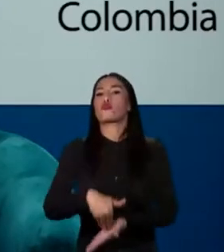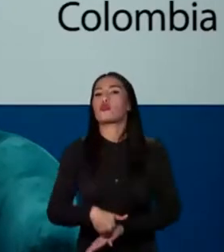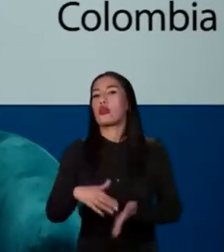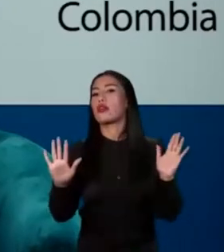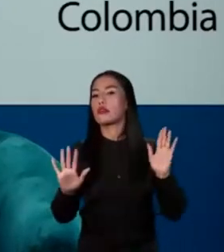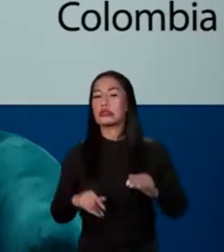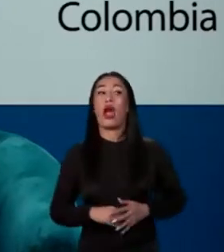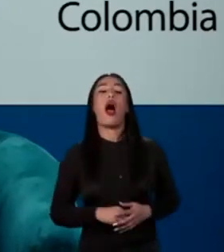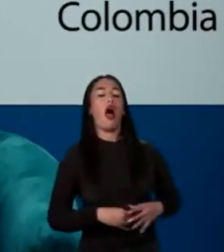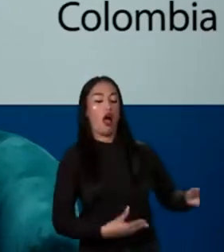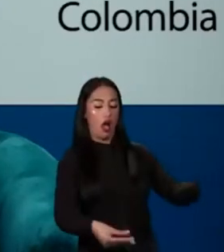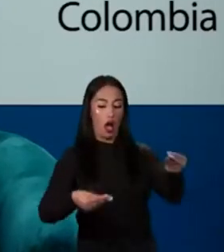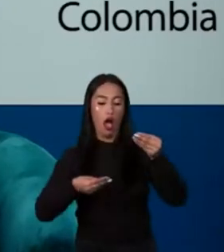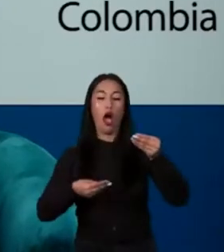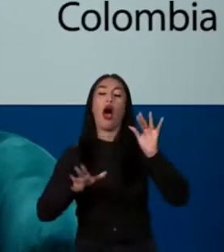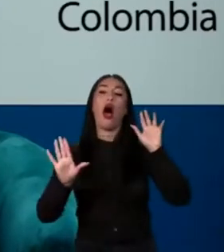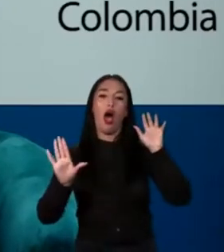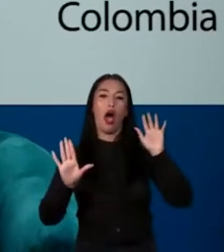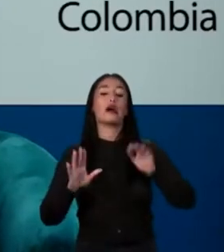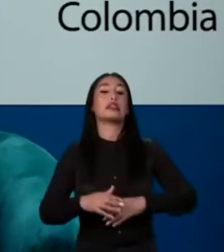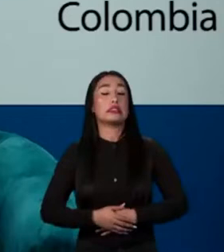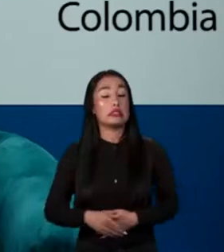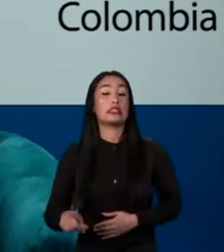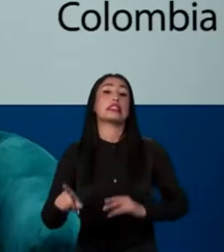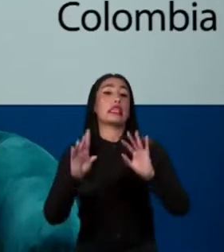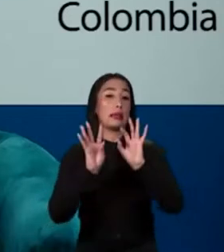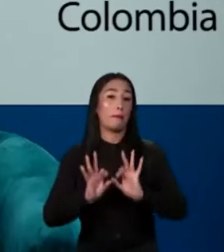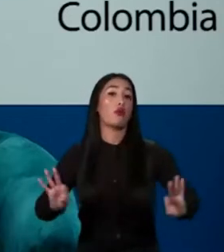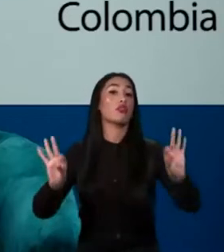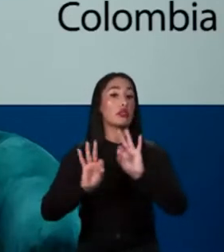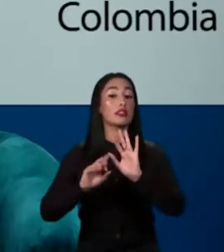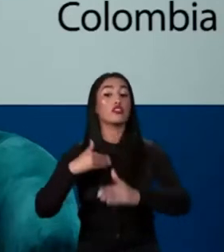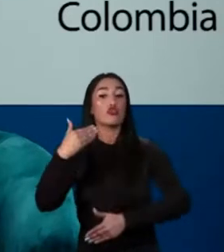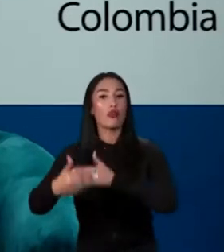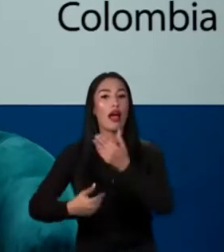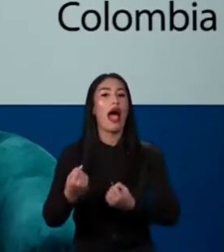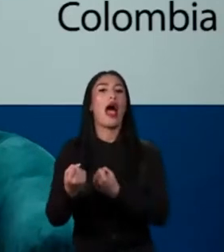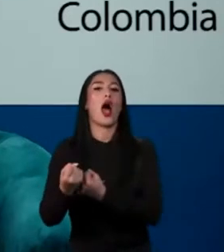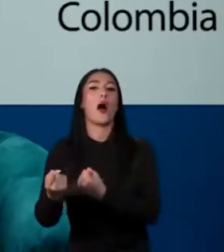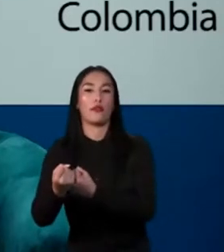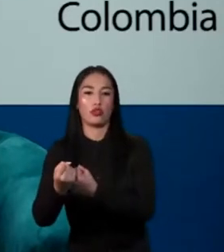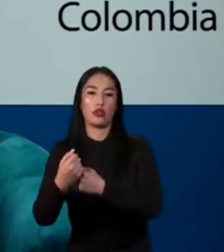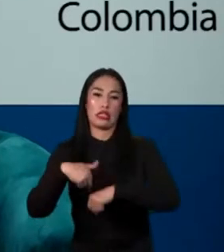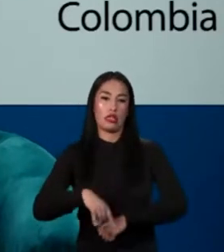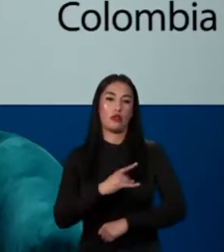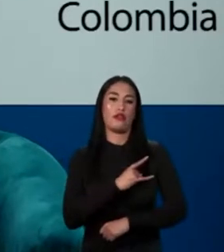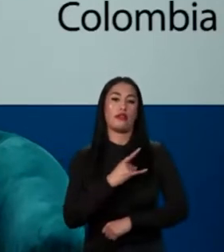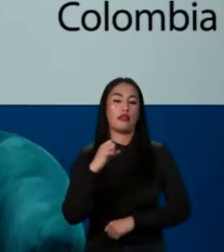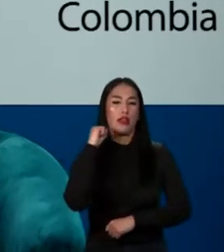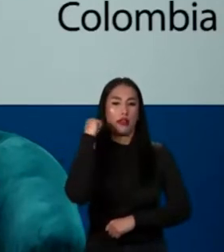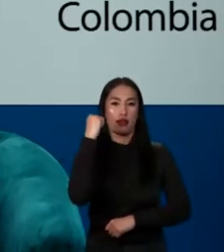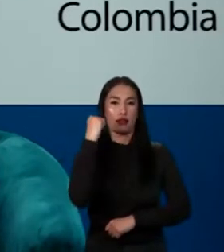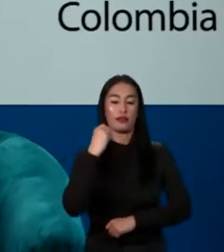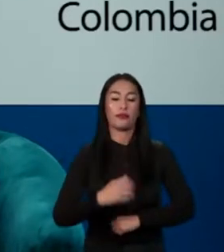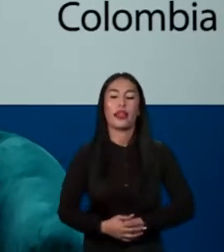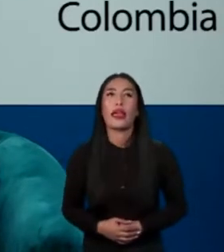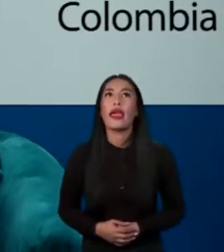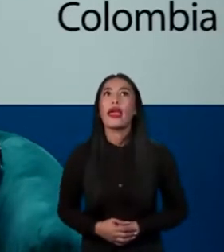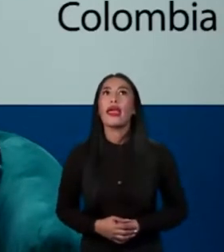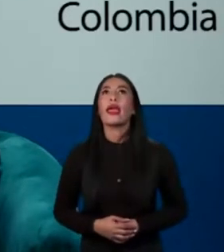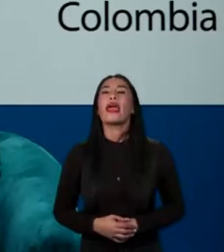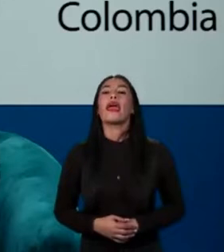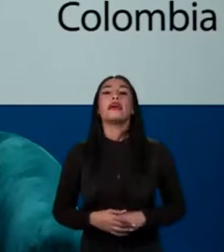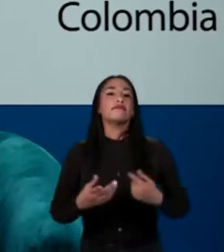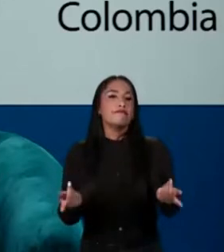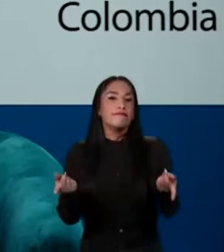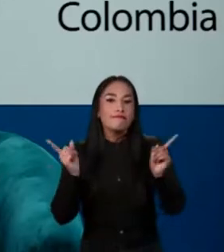ese también ha sido algo muy importante ya veníamos preparados en la transformación digital pues